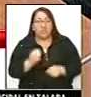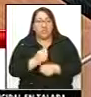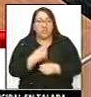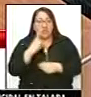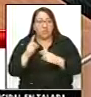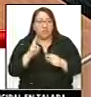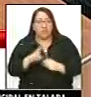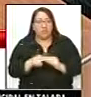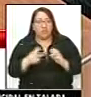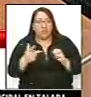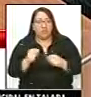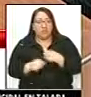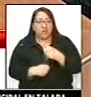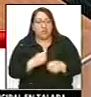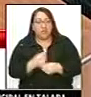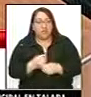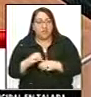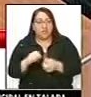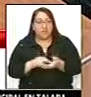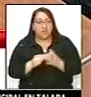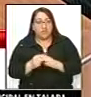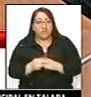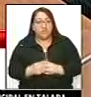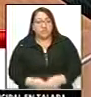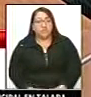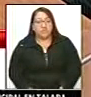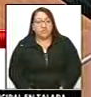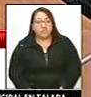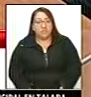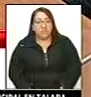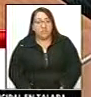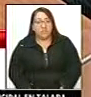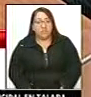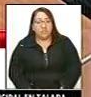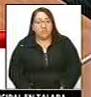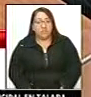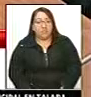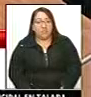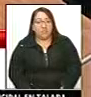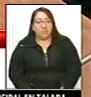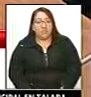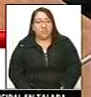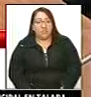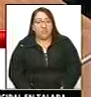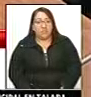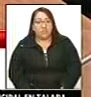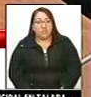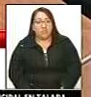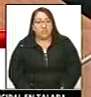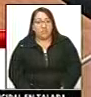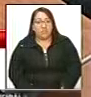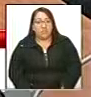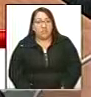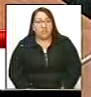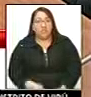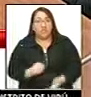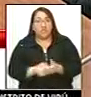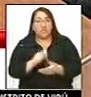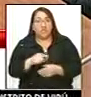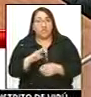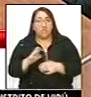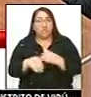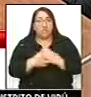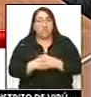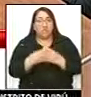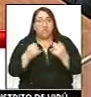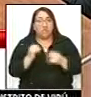2018, en lo que va del año, estamos realizando, es más, estamos realizando más de 142 acciones de supervisión que tiene que ver con cada uno de los puntos ya antes